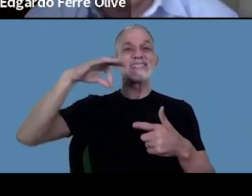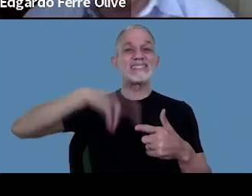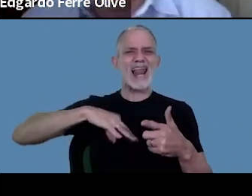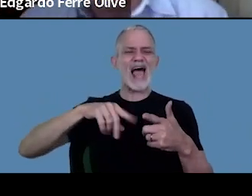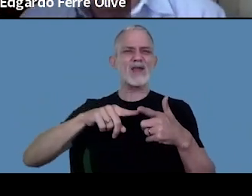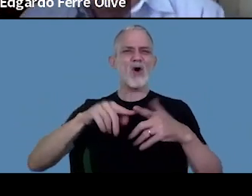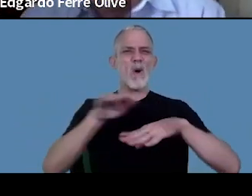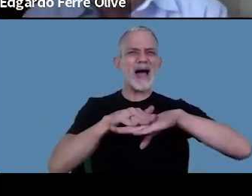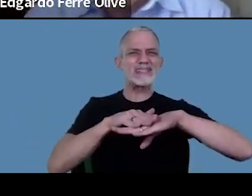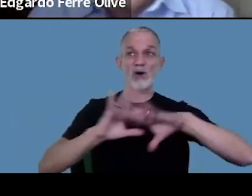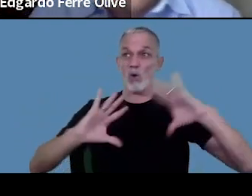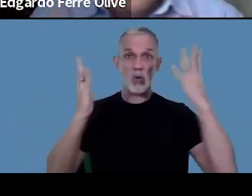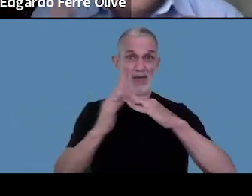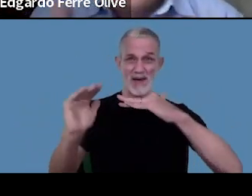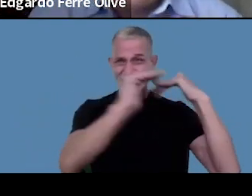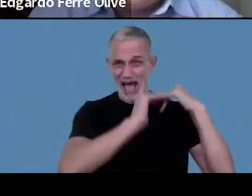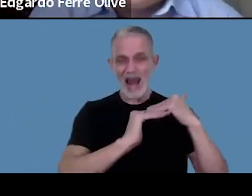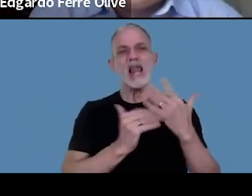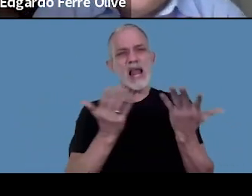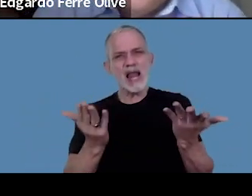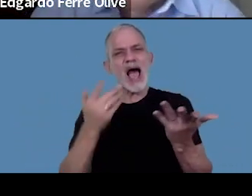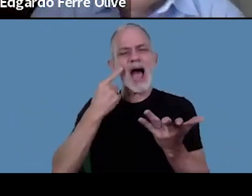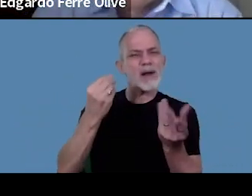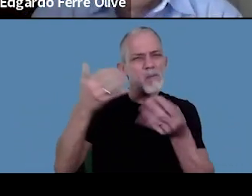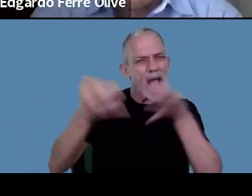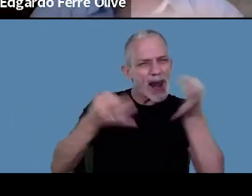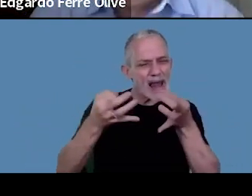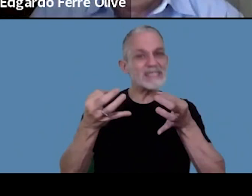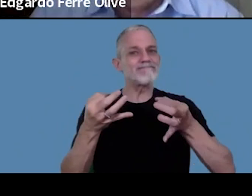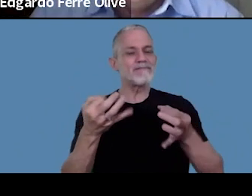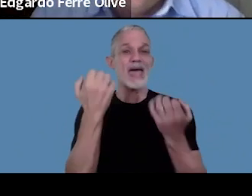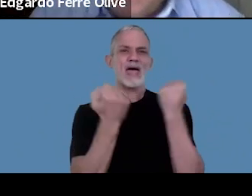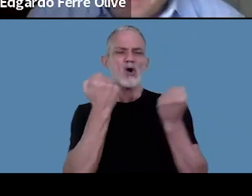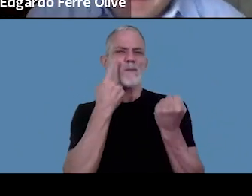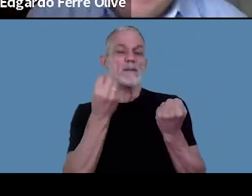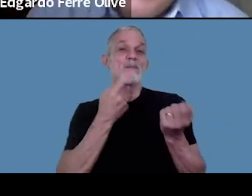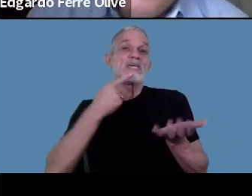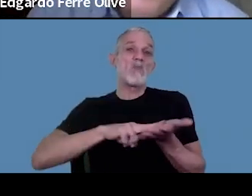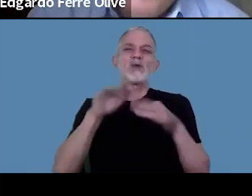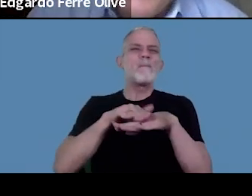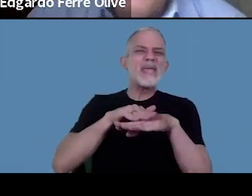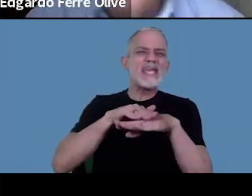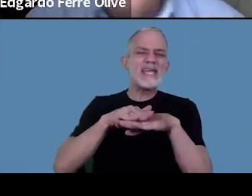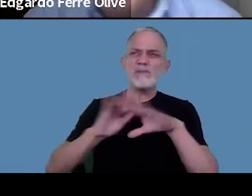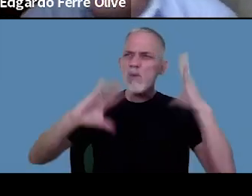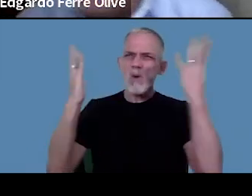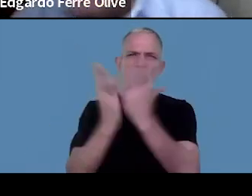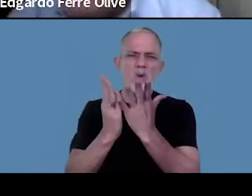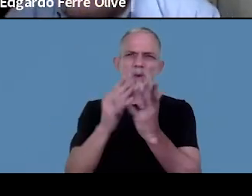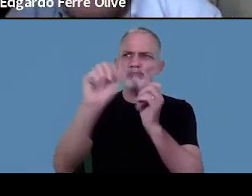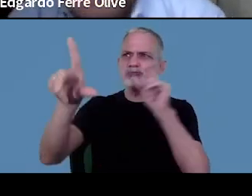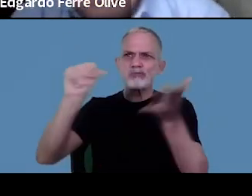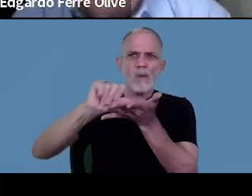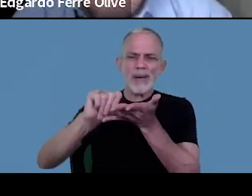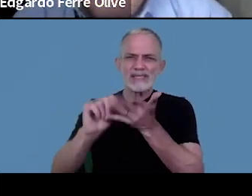básico universal, tratar de analizar, y en economía digital un impuesto mínimo global, aplicar lo mismo para el